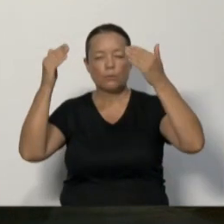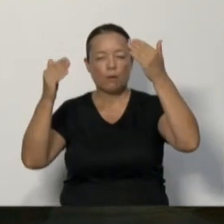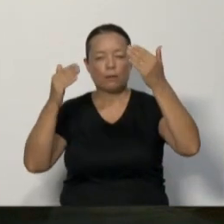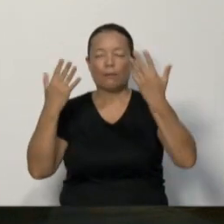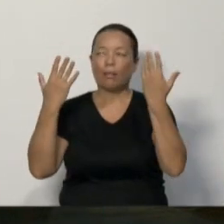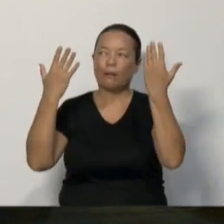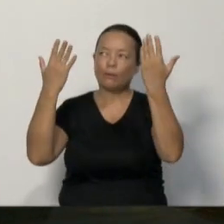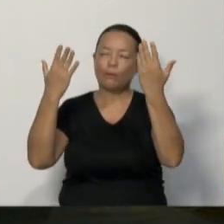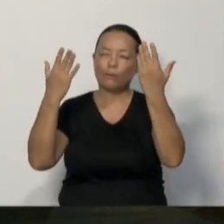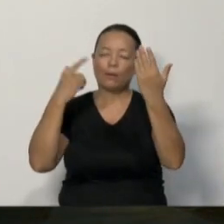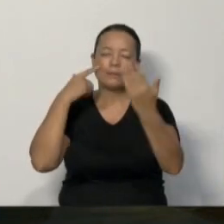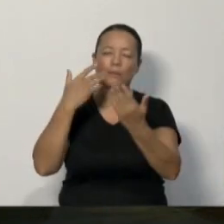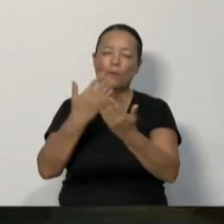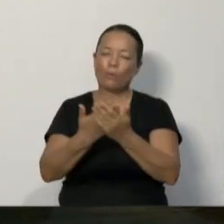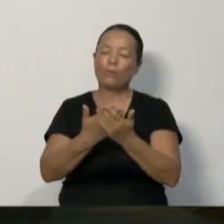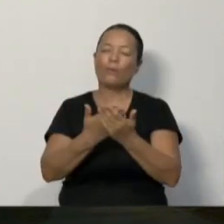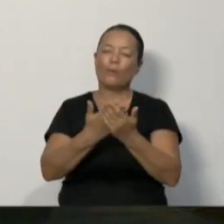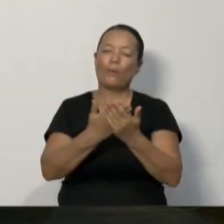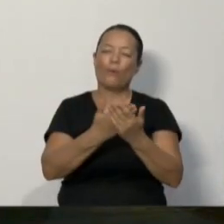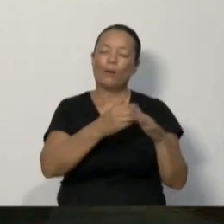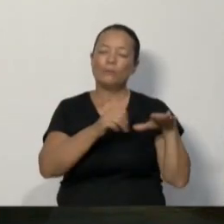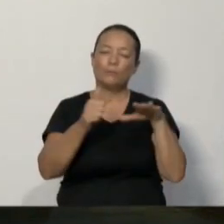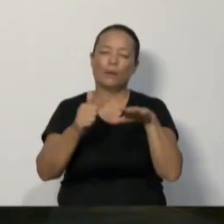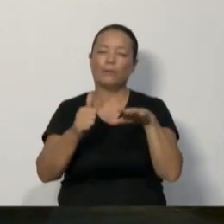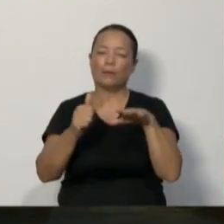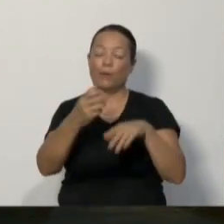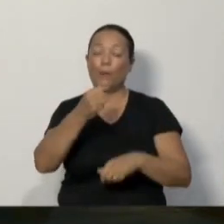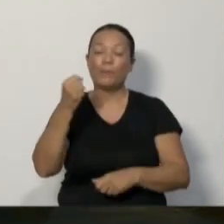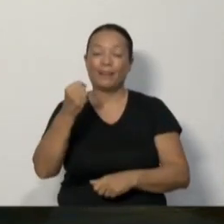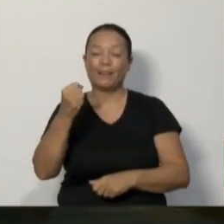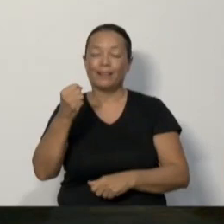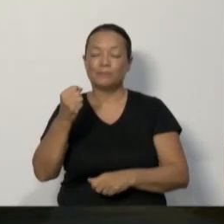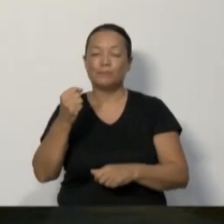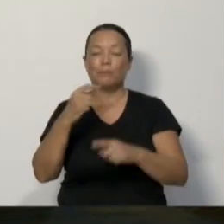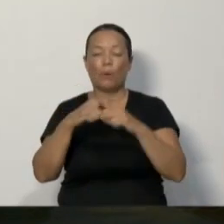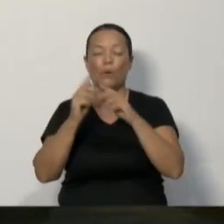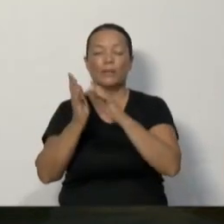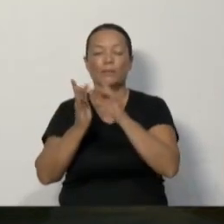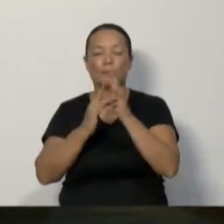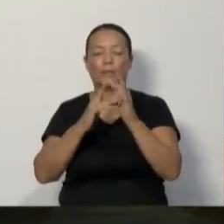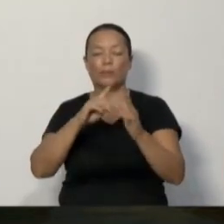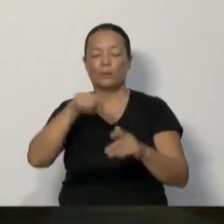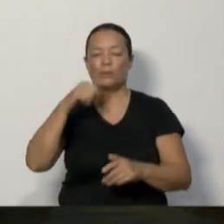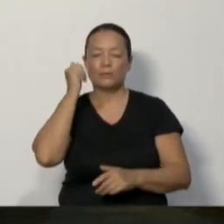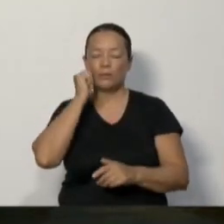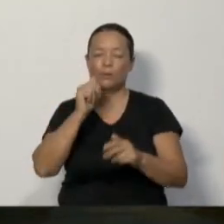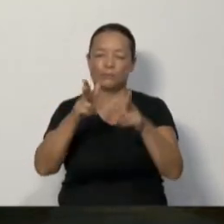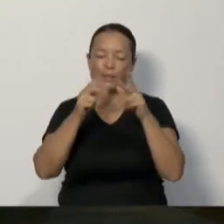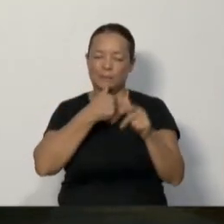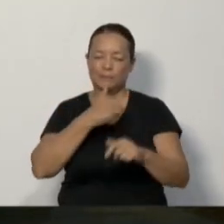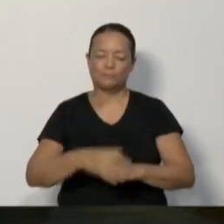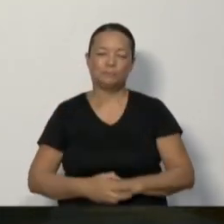que se mostró a los apóstoles y puedan alcanzarla felizmente. Por Jesucristo nuestro Señor. Amén.